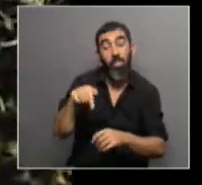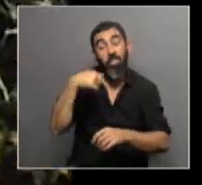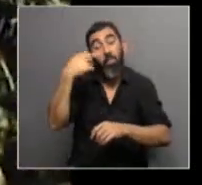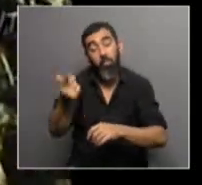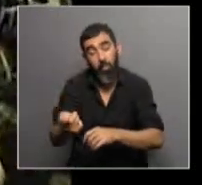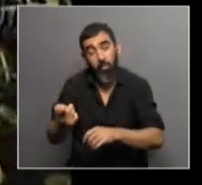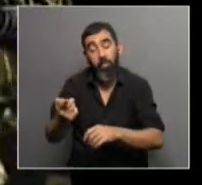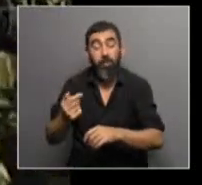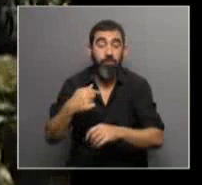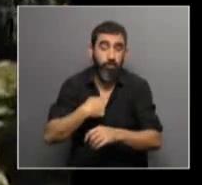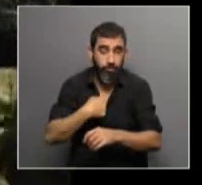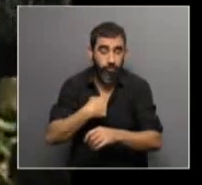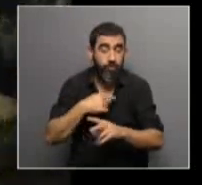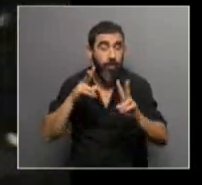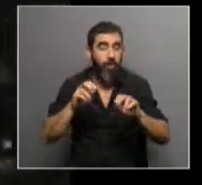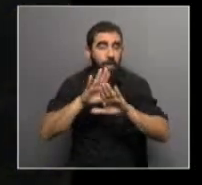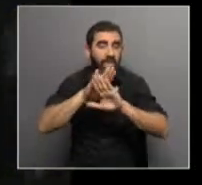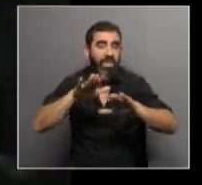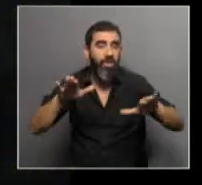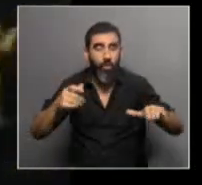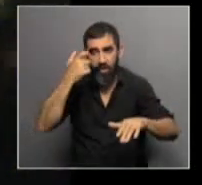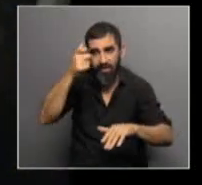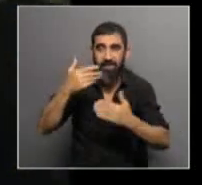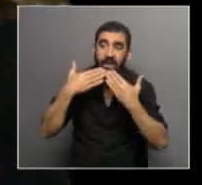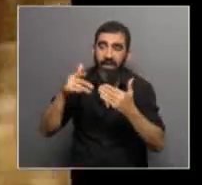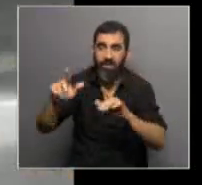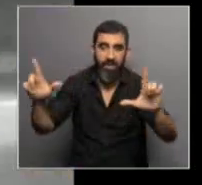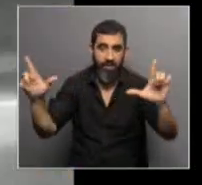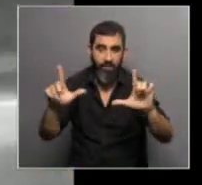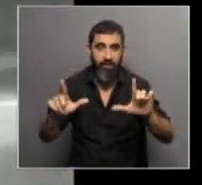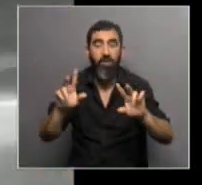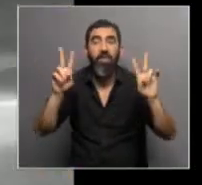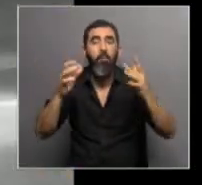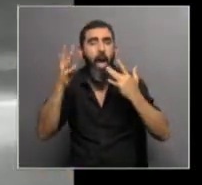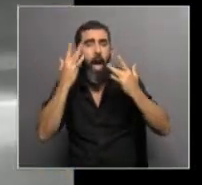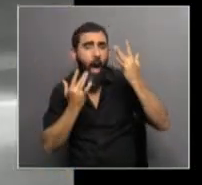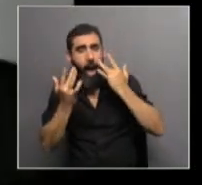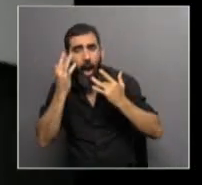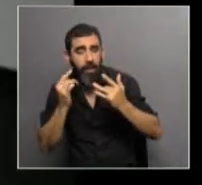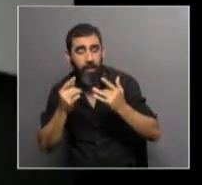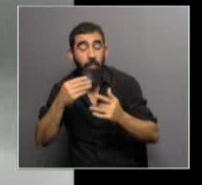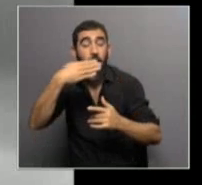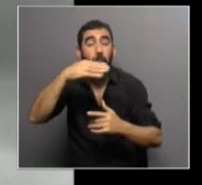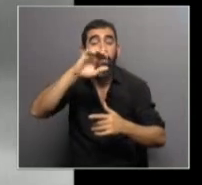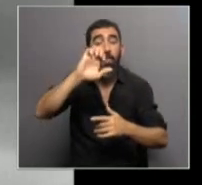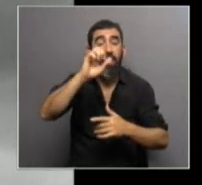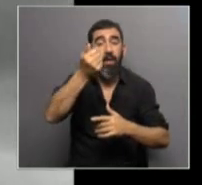pero la parte de infantil de la ciencia fue por ahí la parte artística más bien